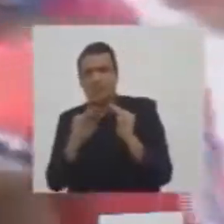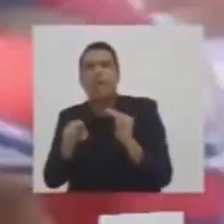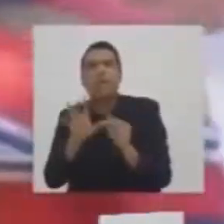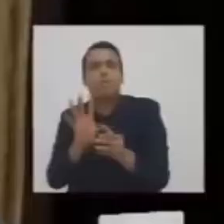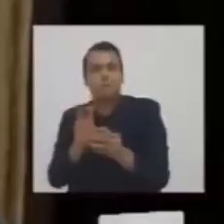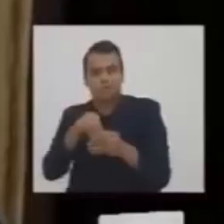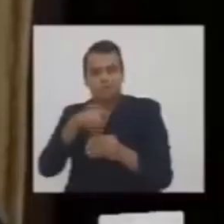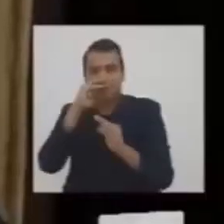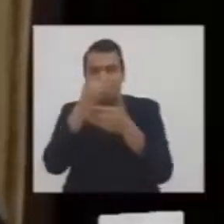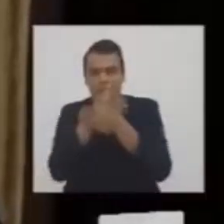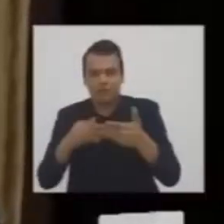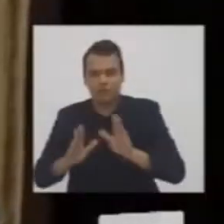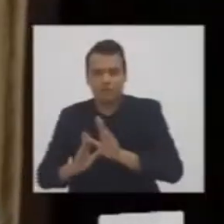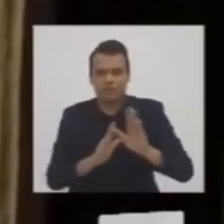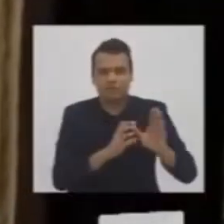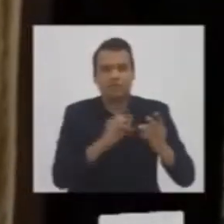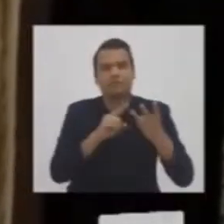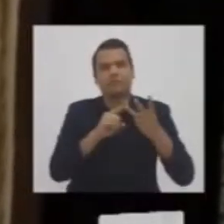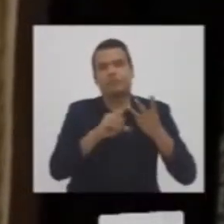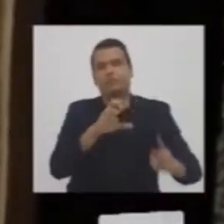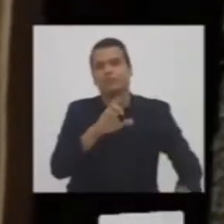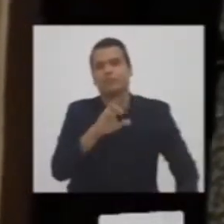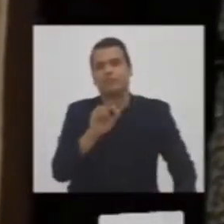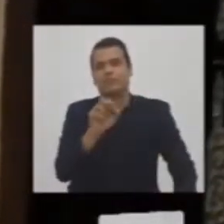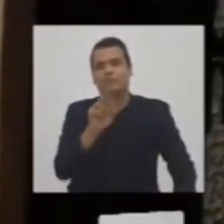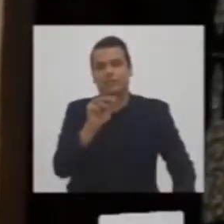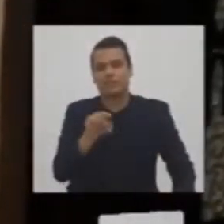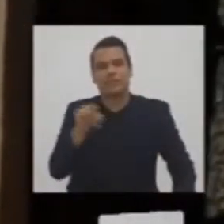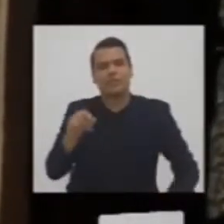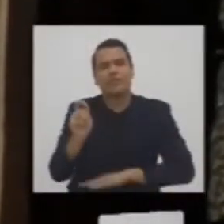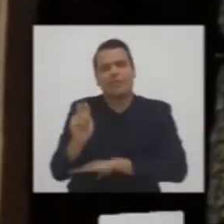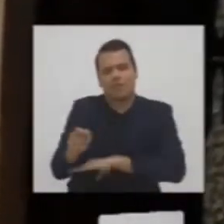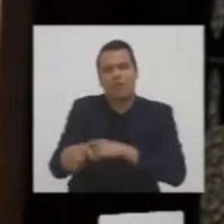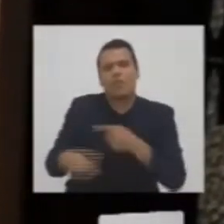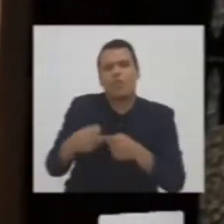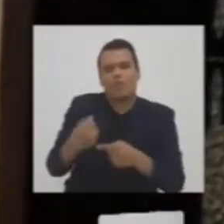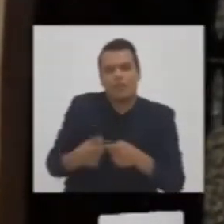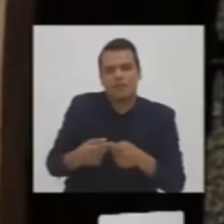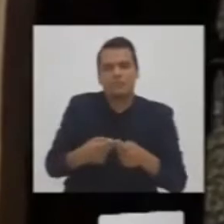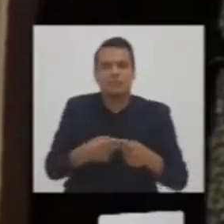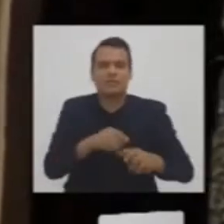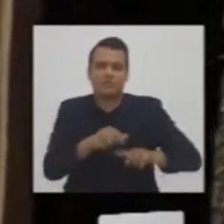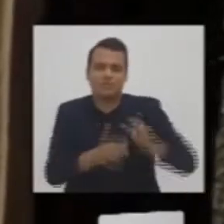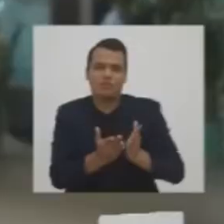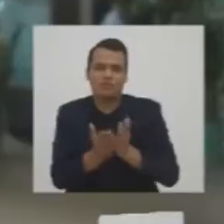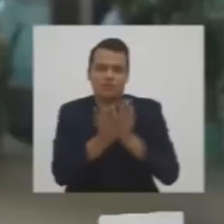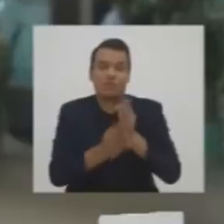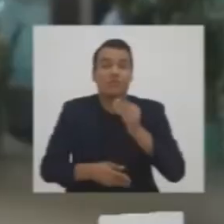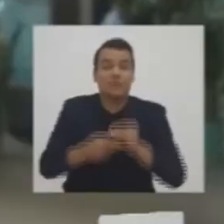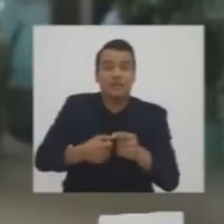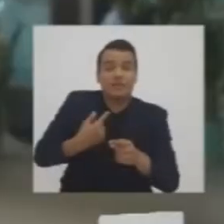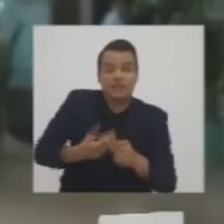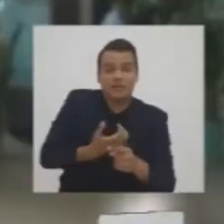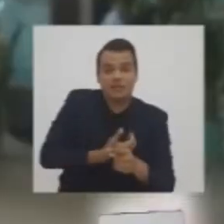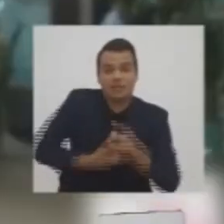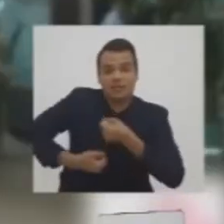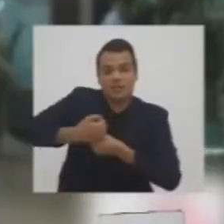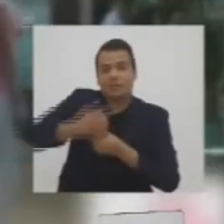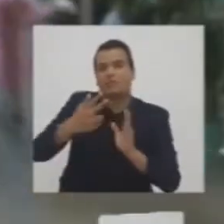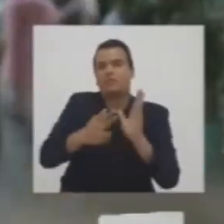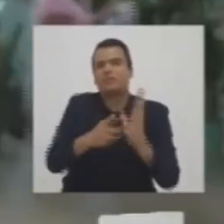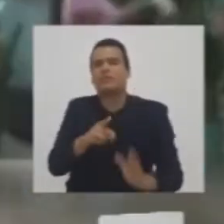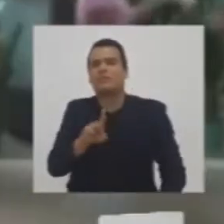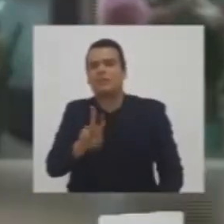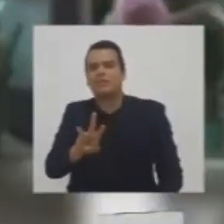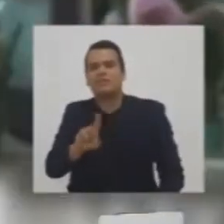desarrollo infantil. Cristian Yamil Escobar, abogado, exsecretario de Educación y alcalde encargado del municipio durante el año